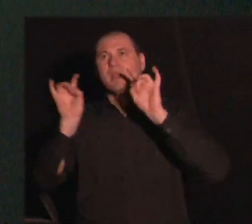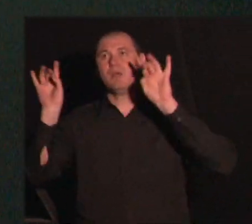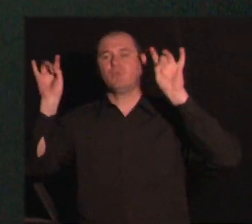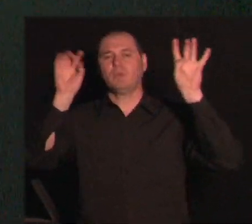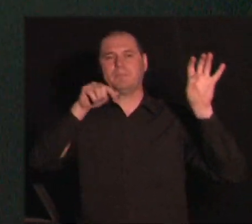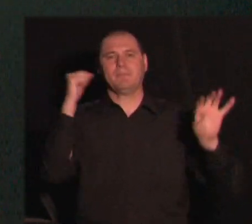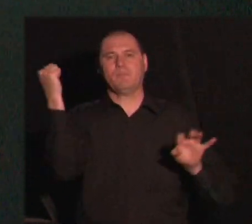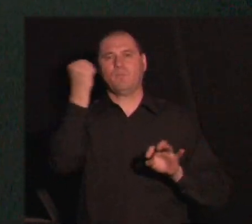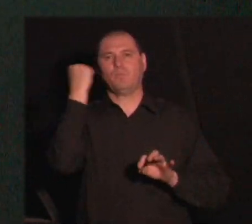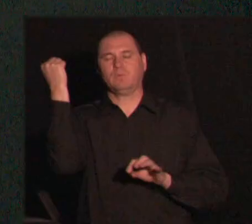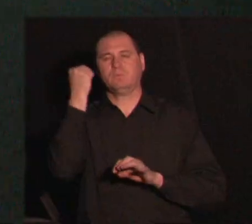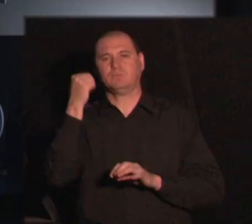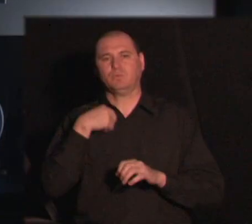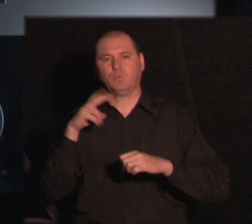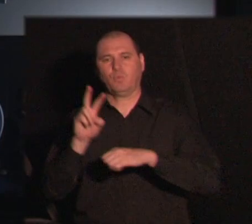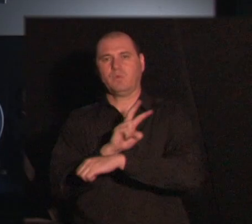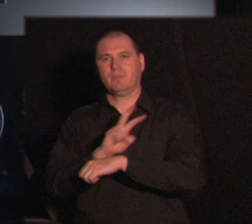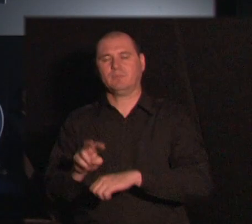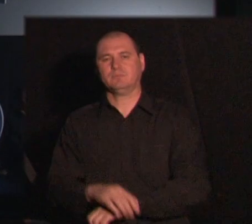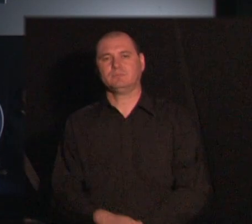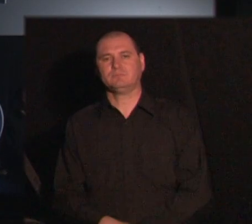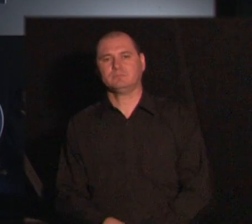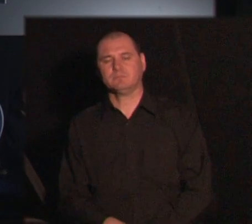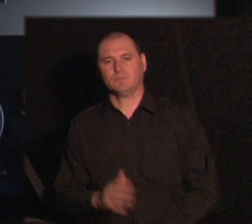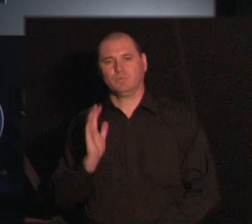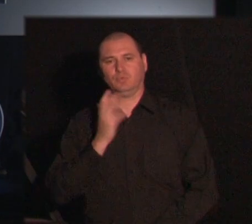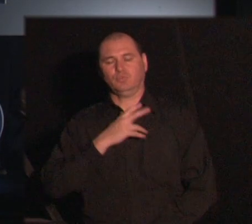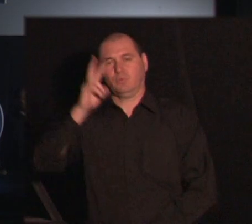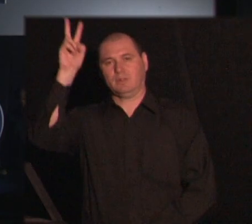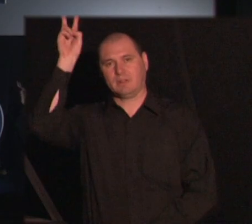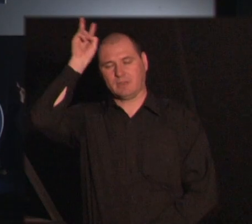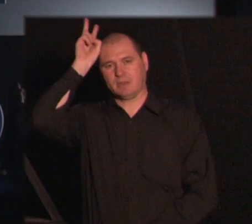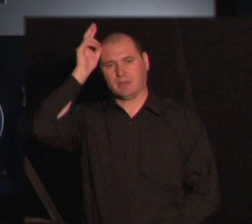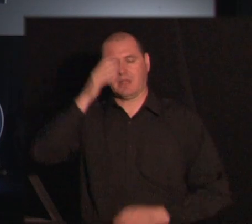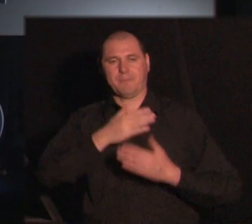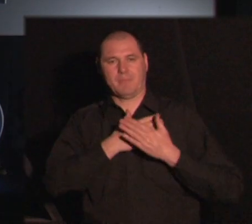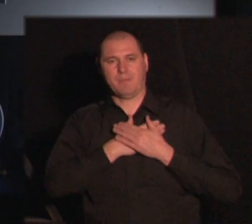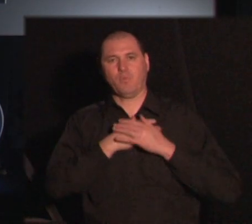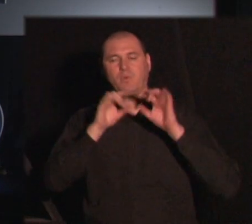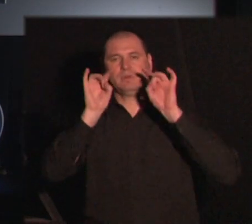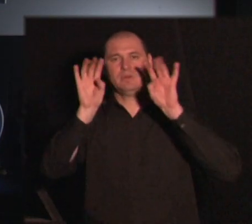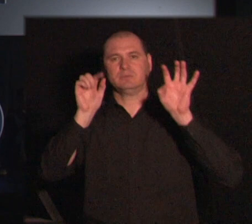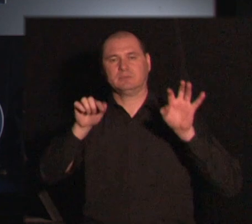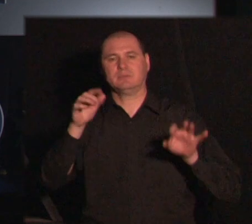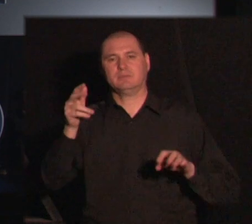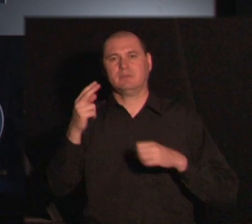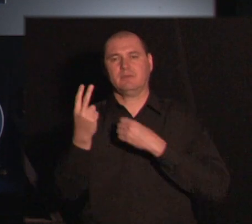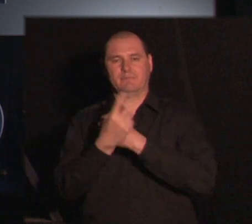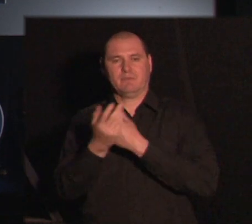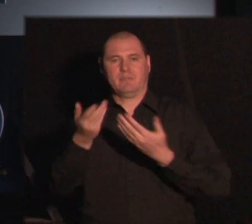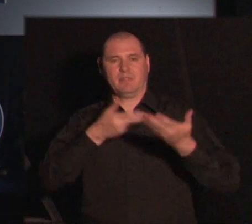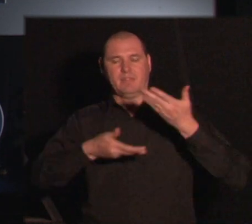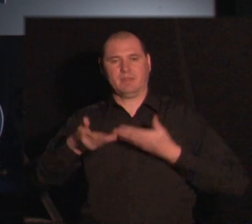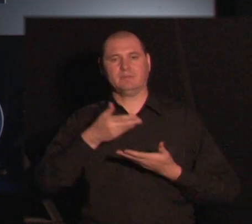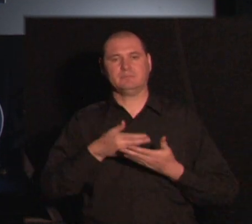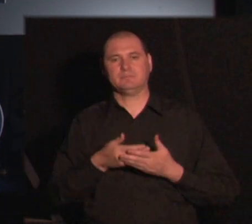es lo más importante que cuidemos. Porque como indígenas, amamos la naturaleza. Ella es la que nos provee, la